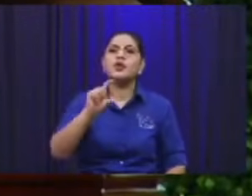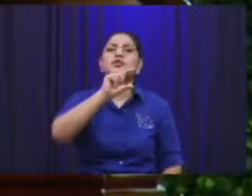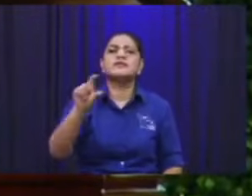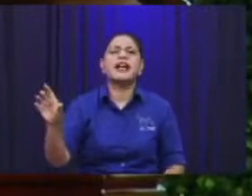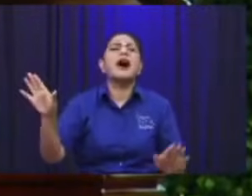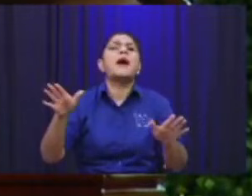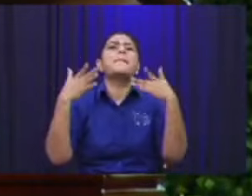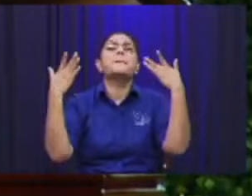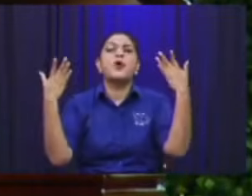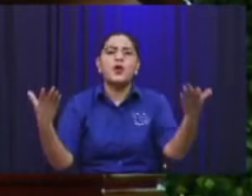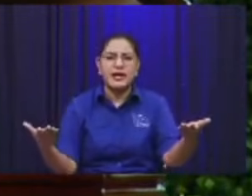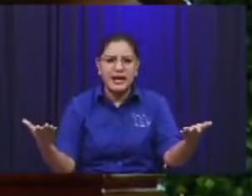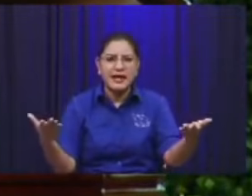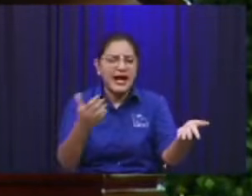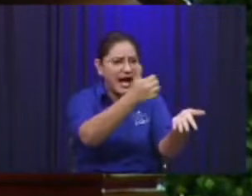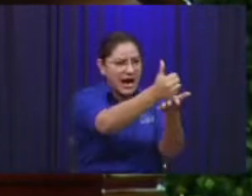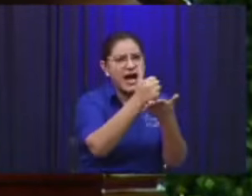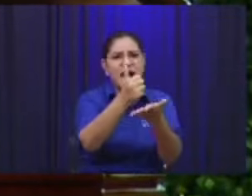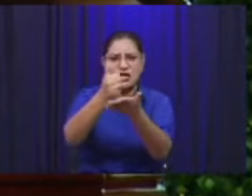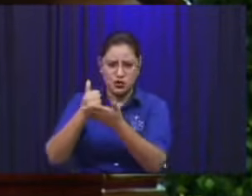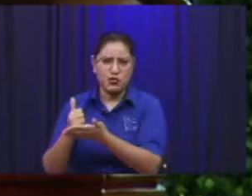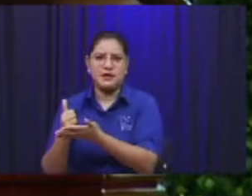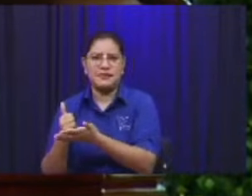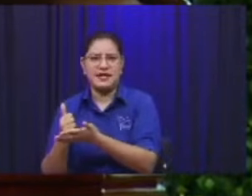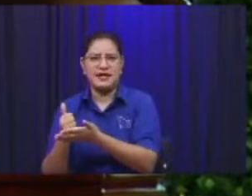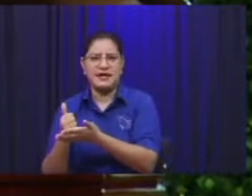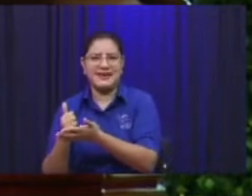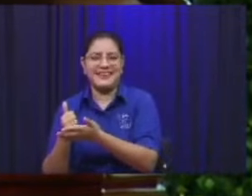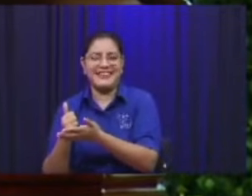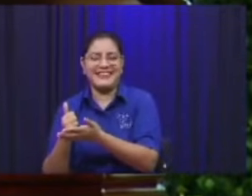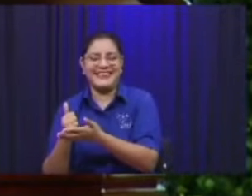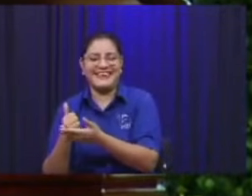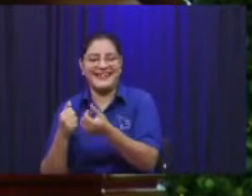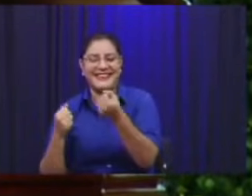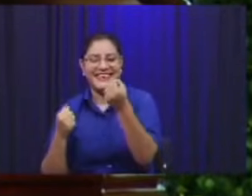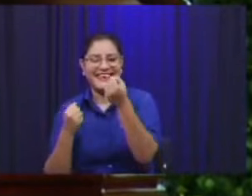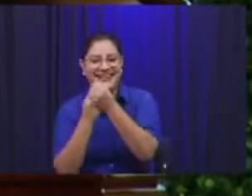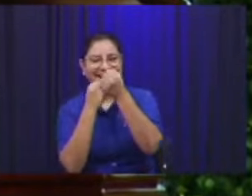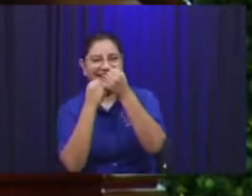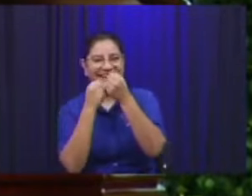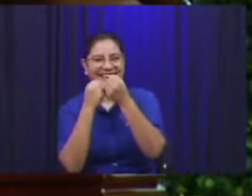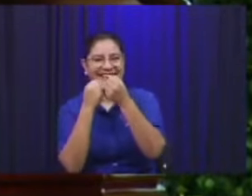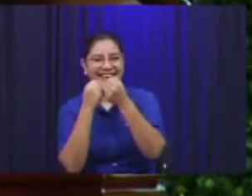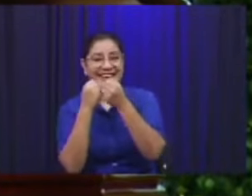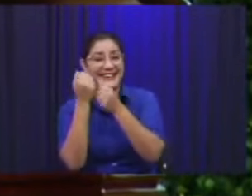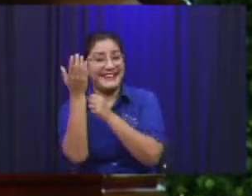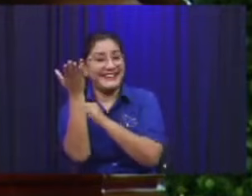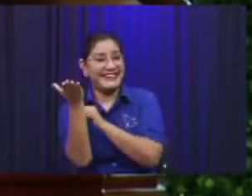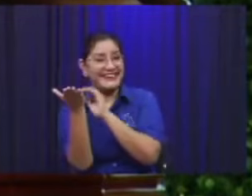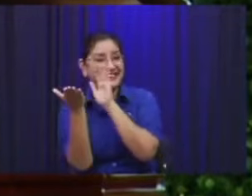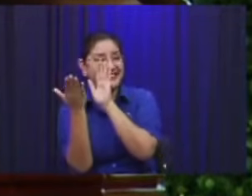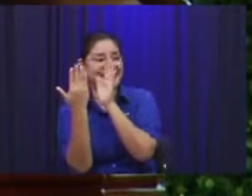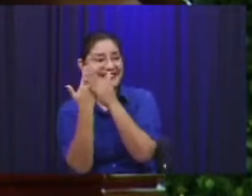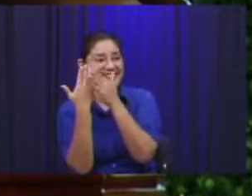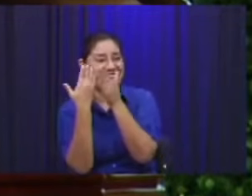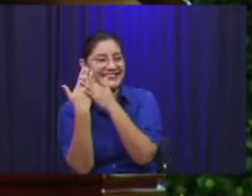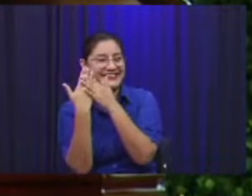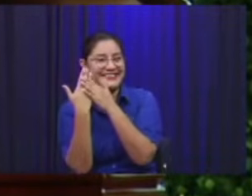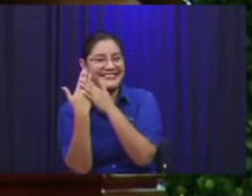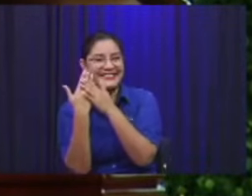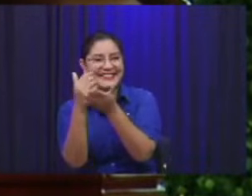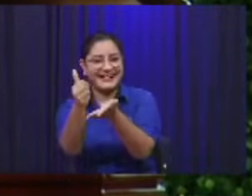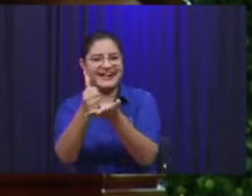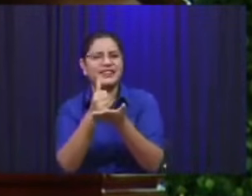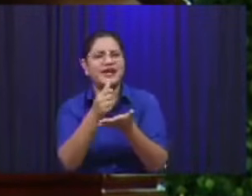mano este mensaje se va a dar la mano sino como es la pedida de mano ahora entonces por qué